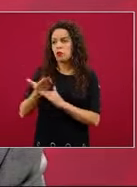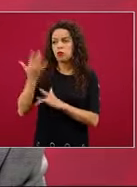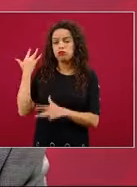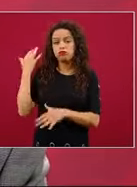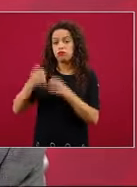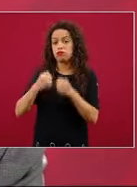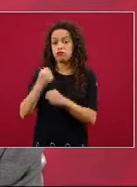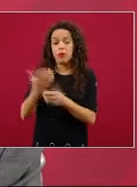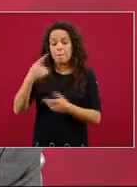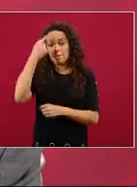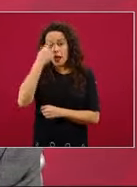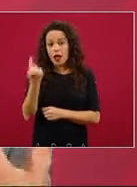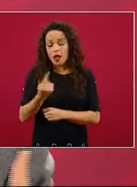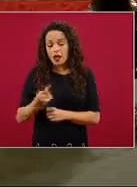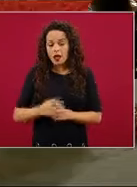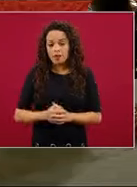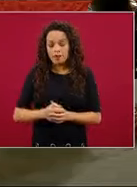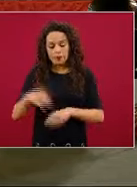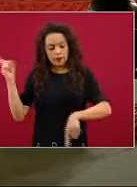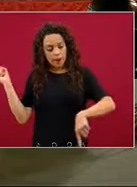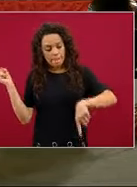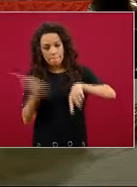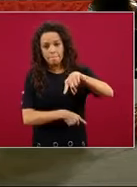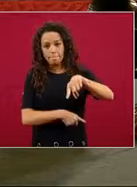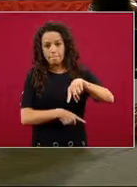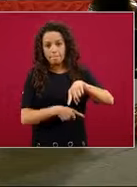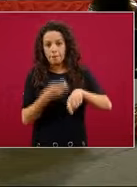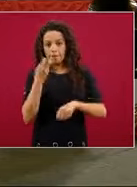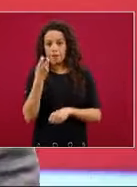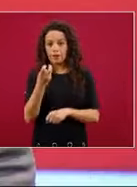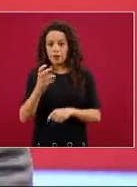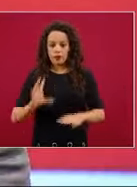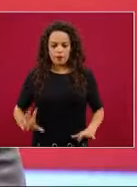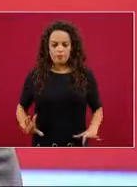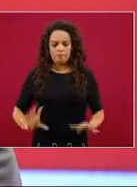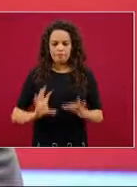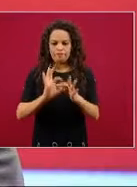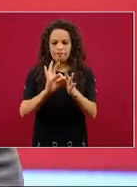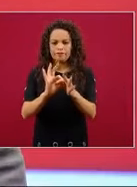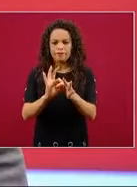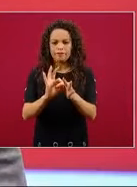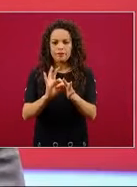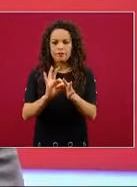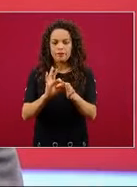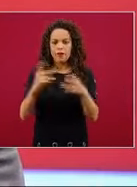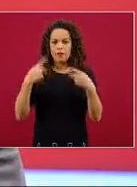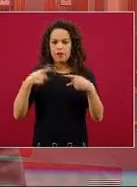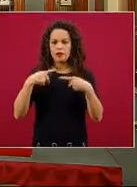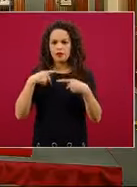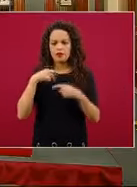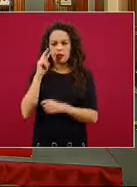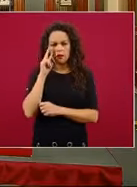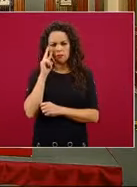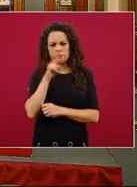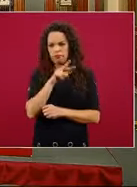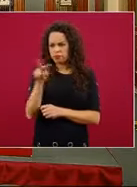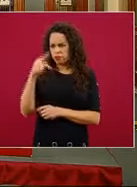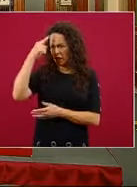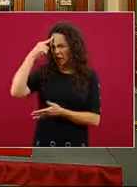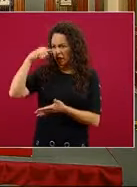para quitar esta relación entre la percepción de riesgo y